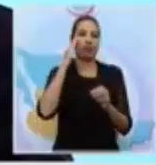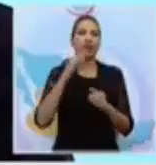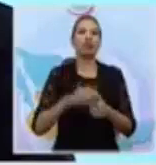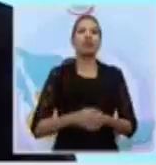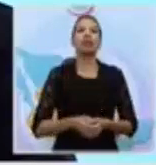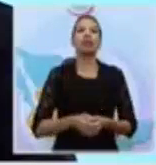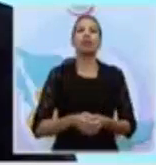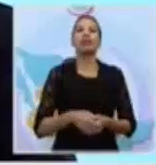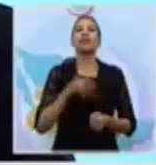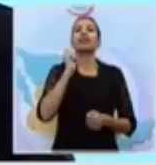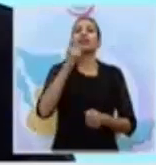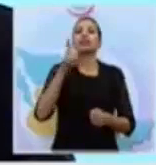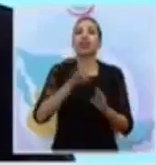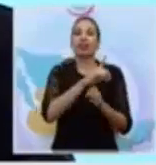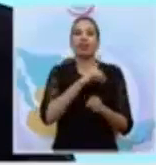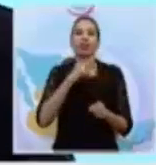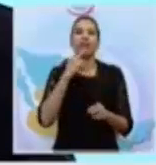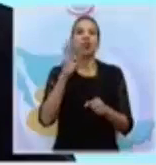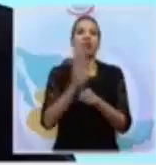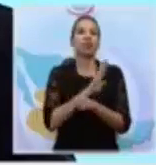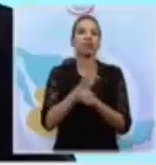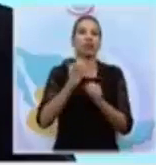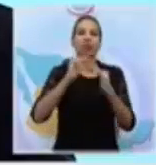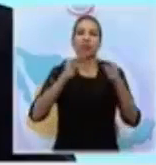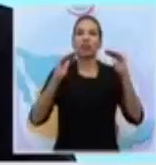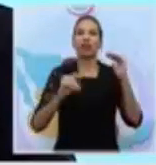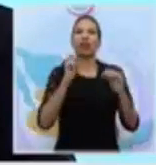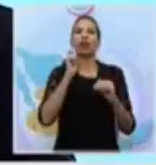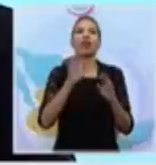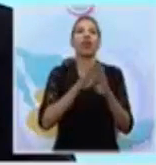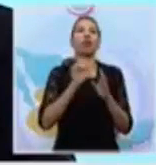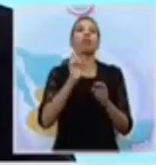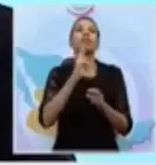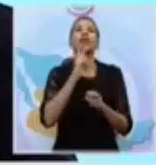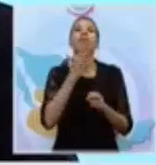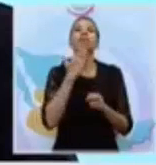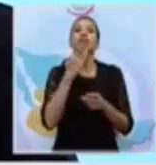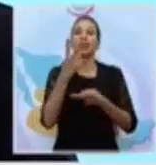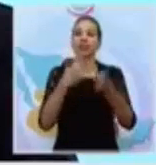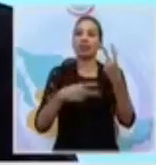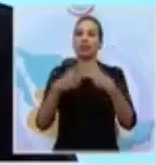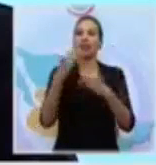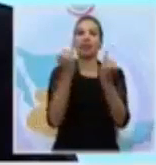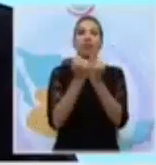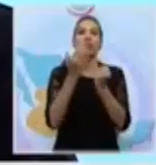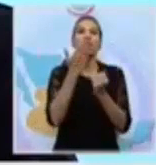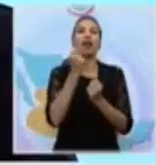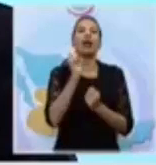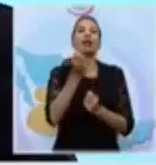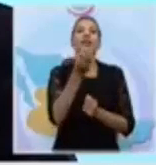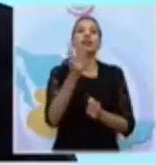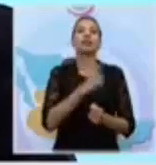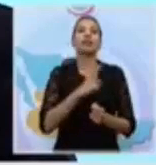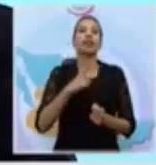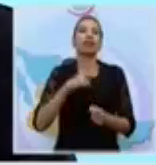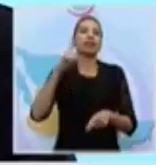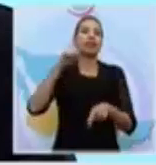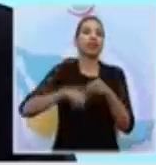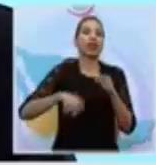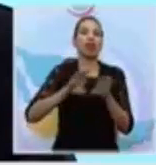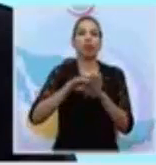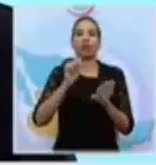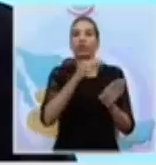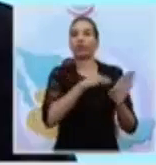subsidiariedad. Un estado de bienestar residual no es un auténtico estado de bienestar, como tampoco lo es aquel que restringe el compromiso